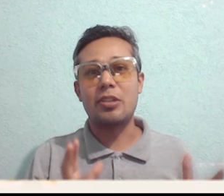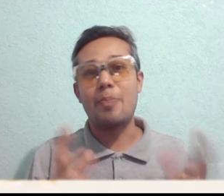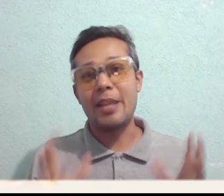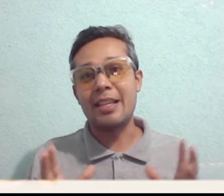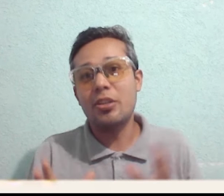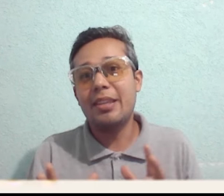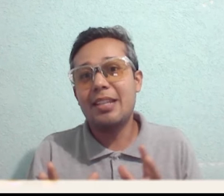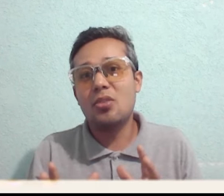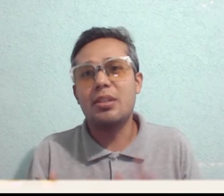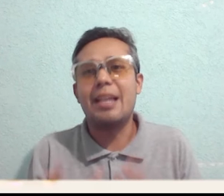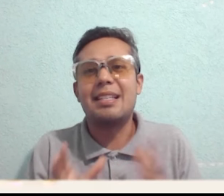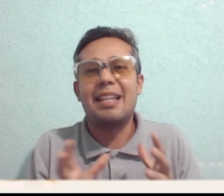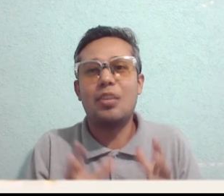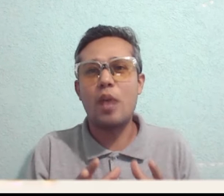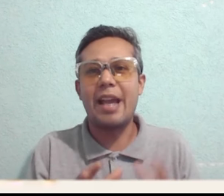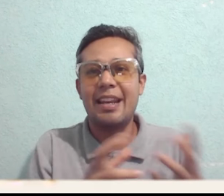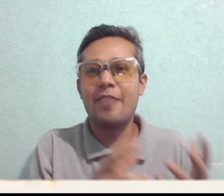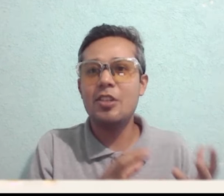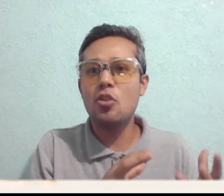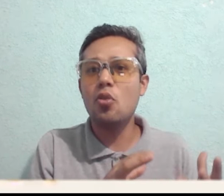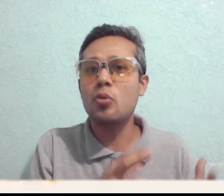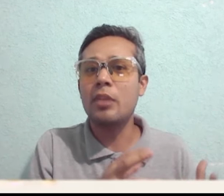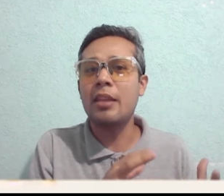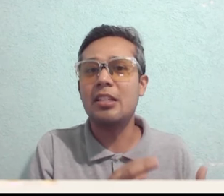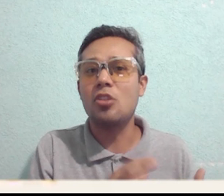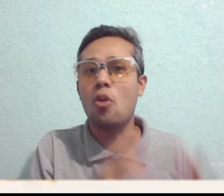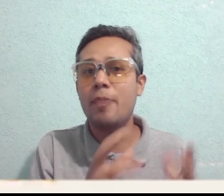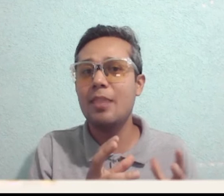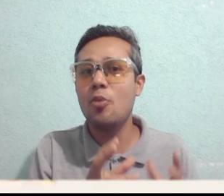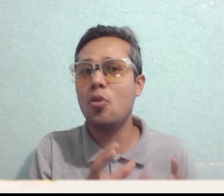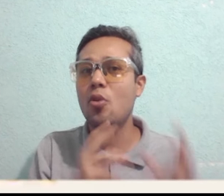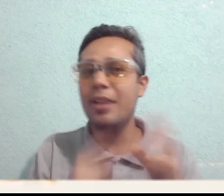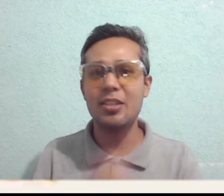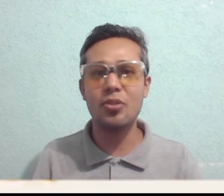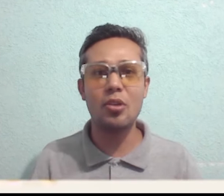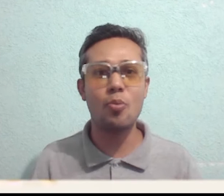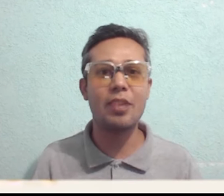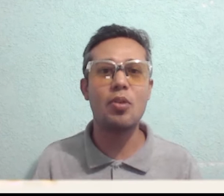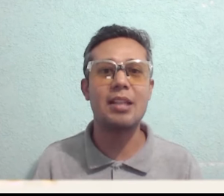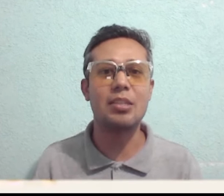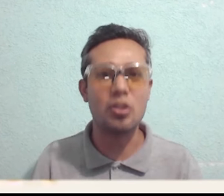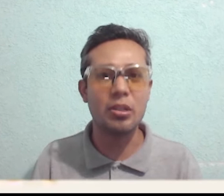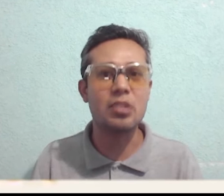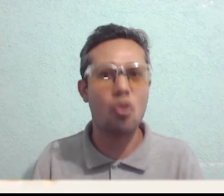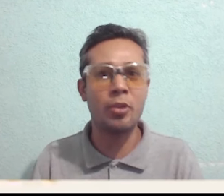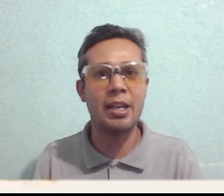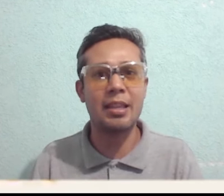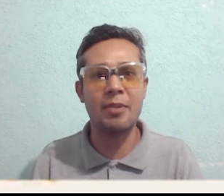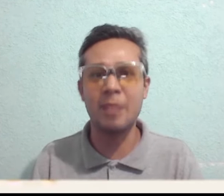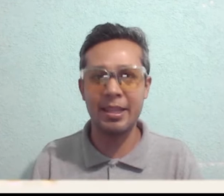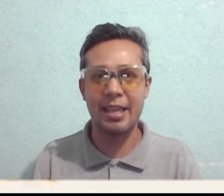procesos de planeación de textos, escritura y revisión con un análisis objetivo con la intención de cumplir con las situaciones